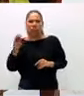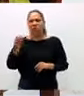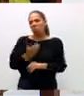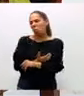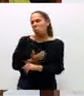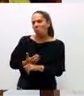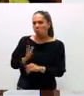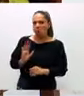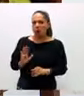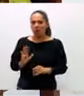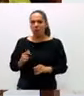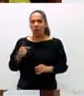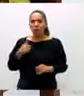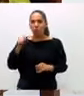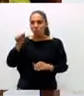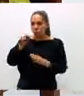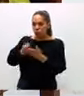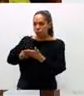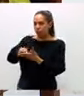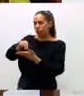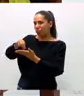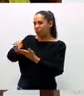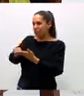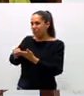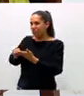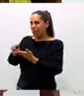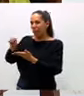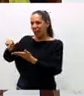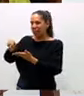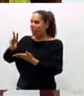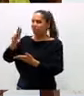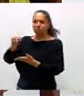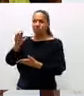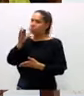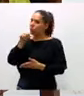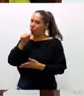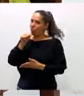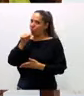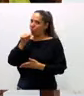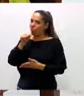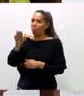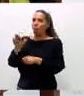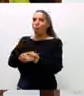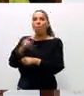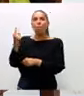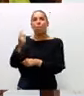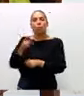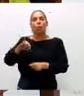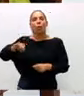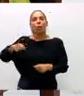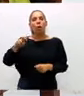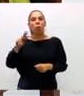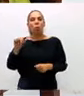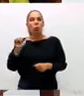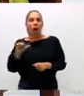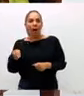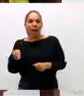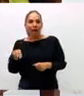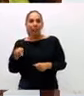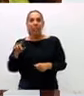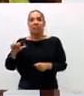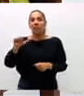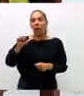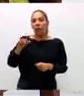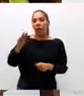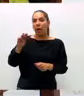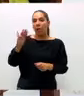este conflicto voy a aplicar la mediación. No se va a poder, porque Juan estrictamente está